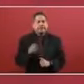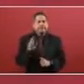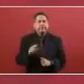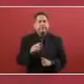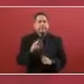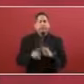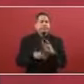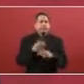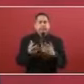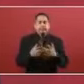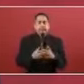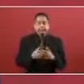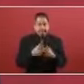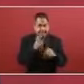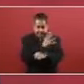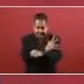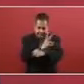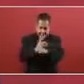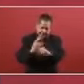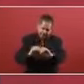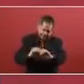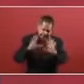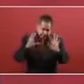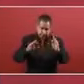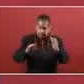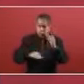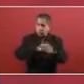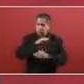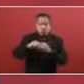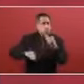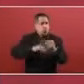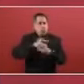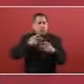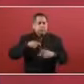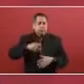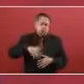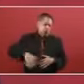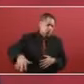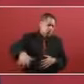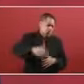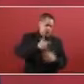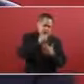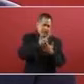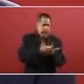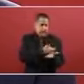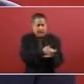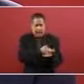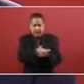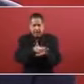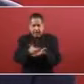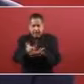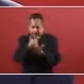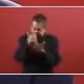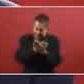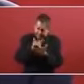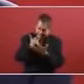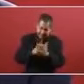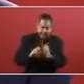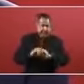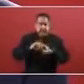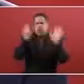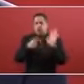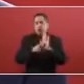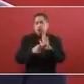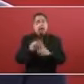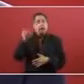Se va a transparentar toda la nómina del gobierno, algo que nunca